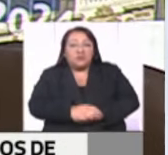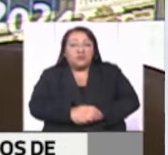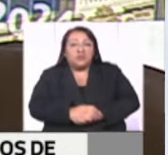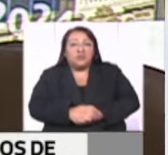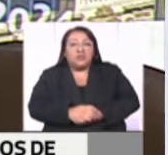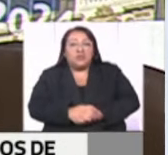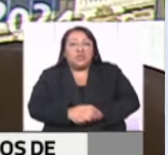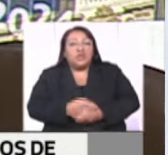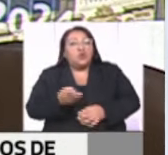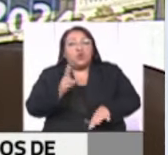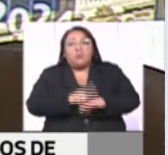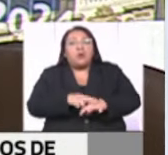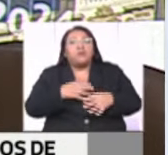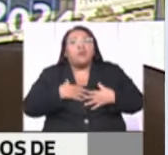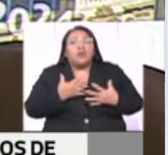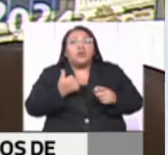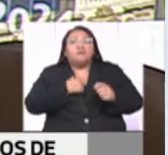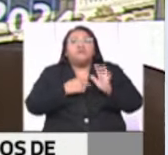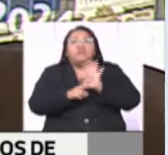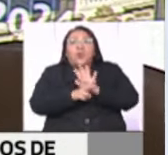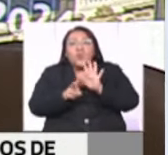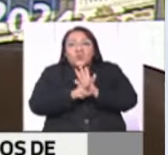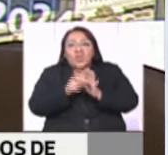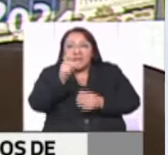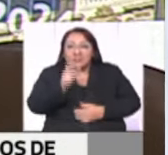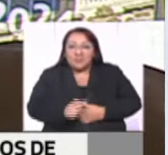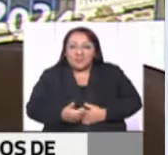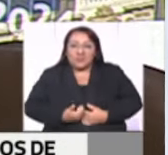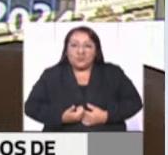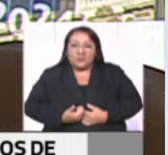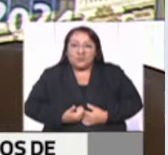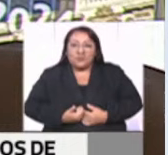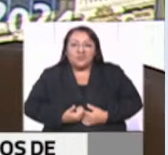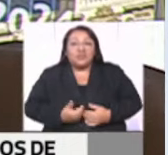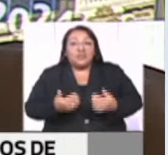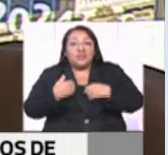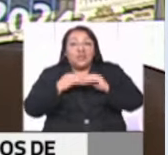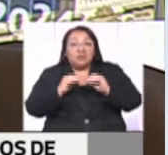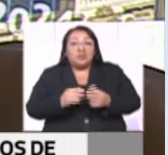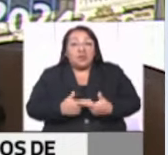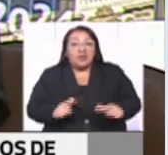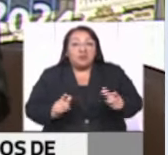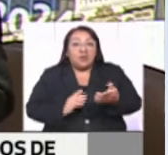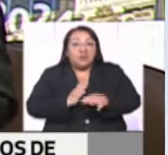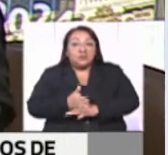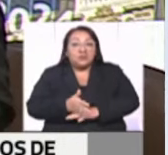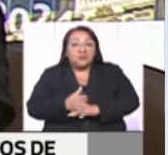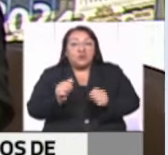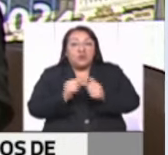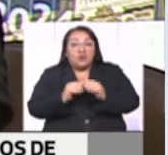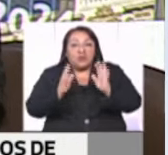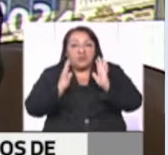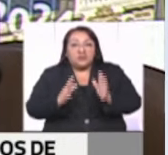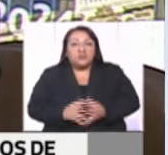es facultativo, voluntario, y se debe considerar que